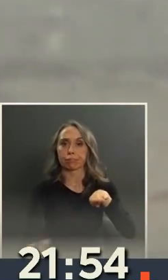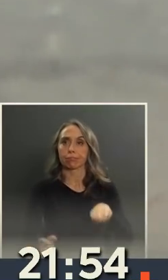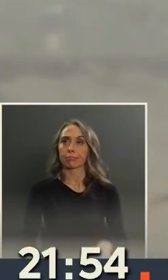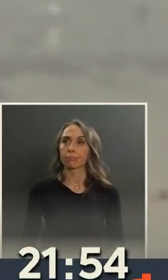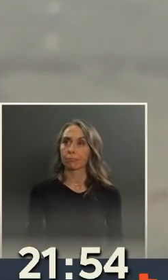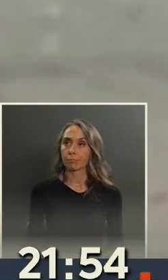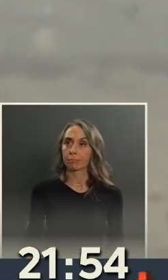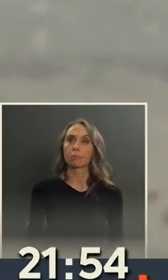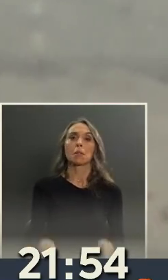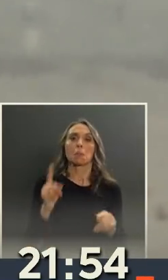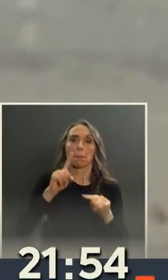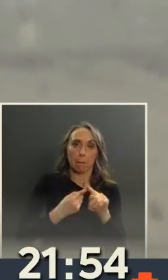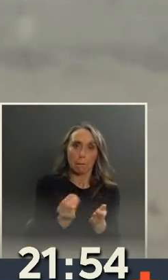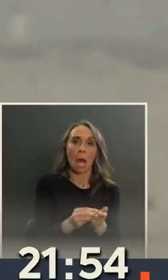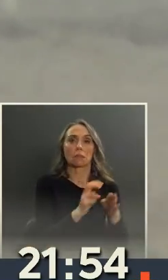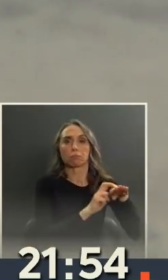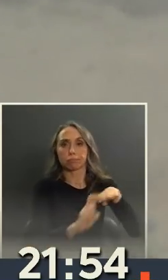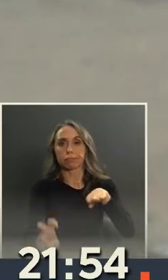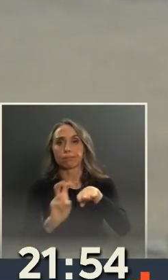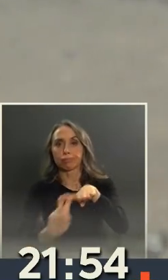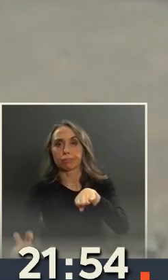Y otro más.